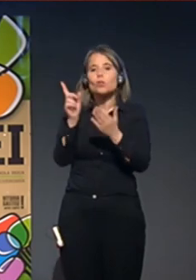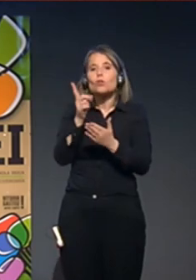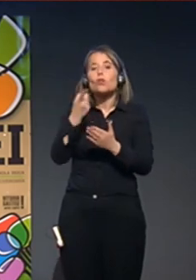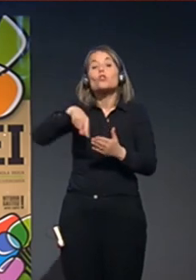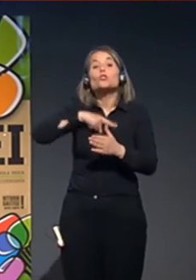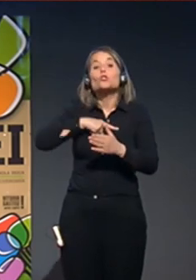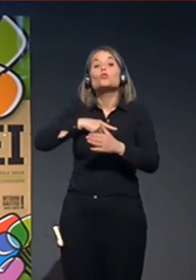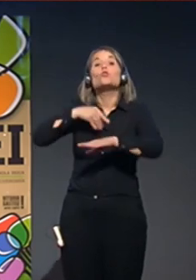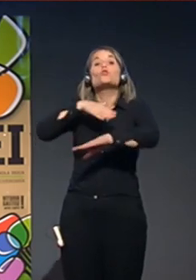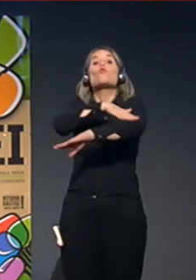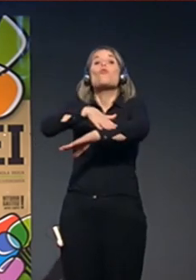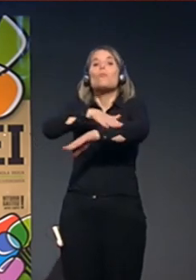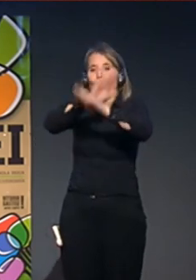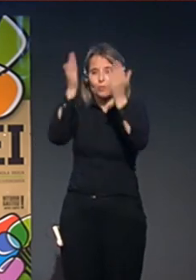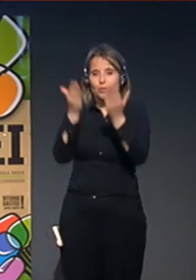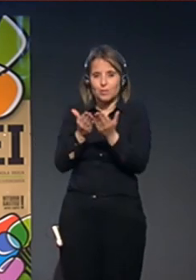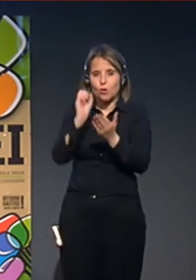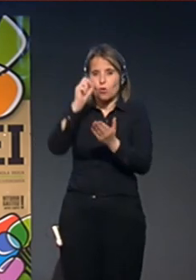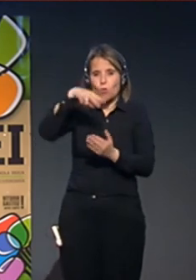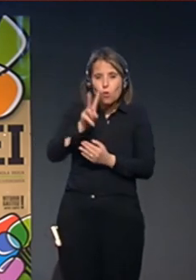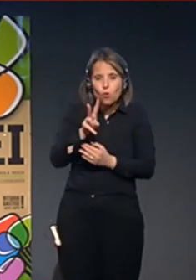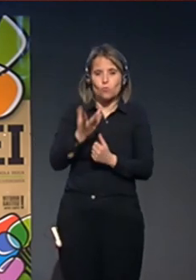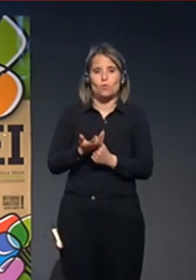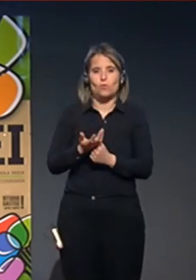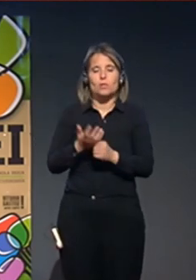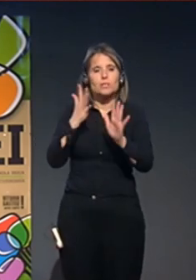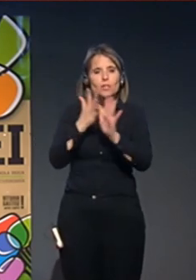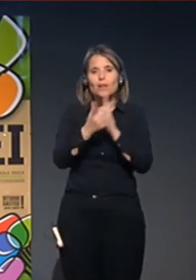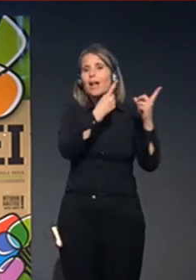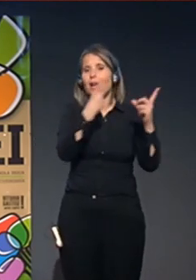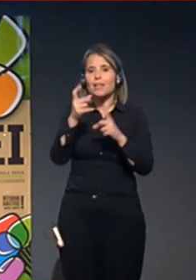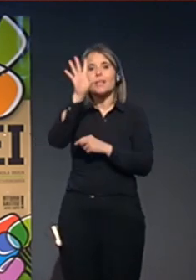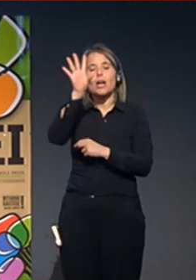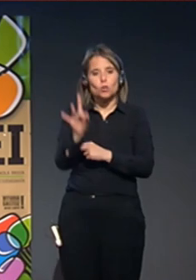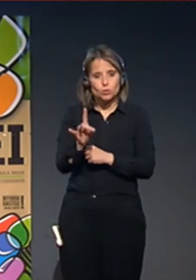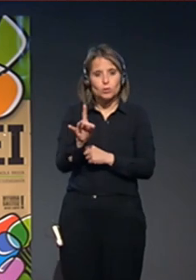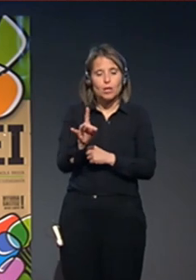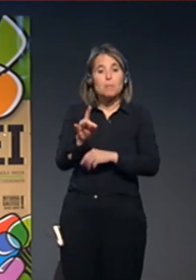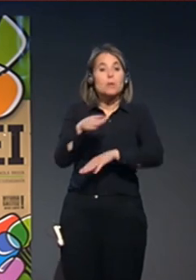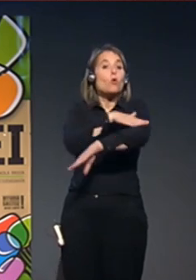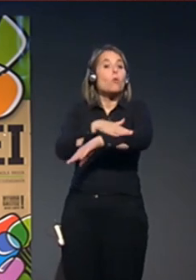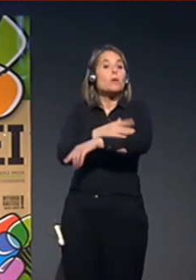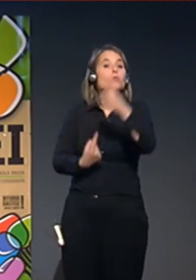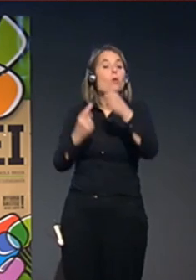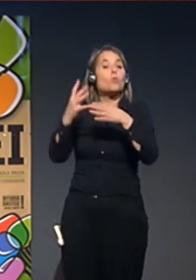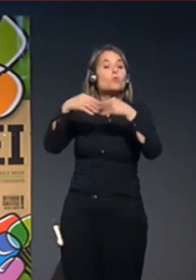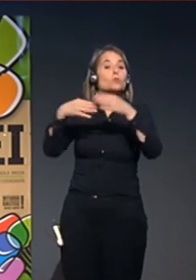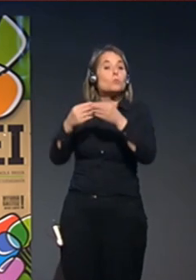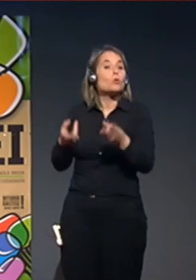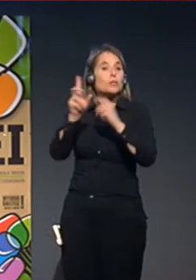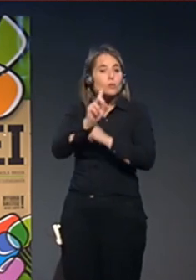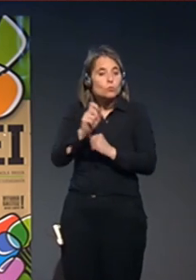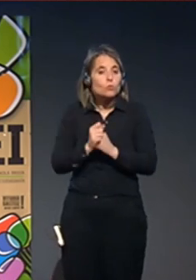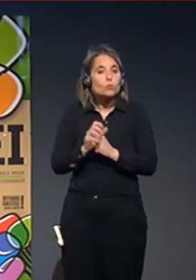gobiernos del mundo es una organización intergubernamental lo cual es necesario también pero hay gobiernos que no son democráticos u otros